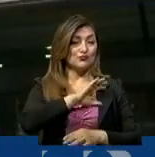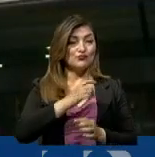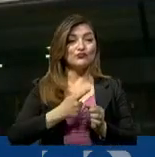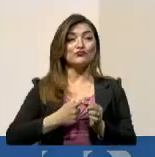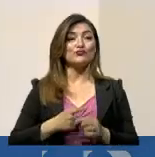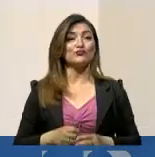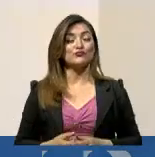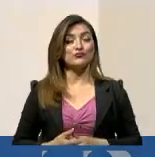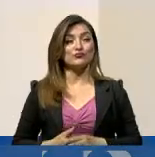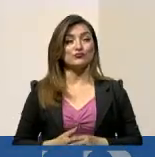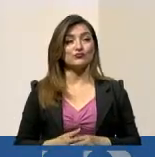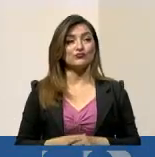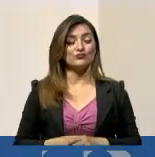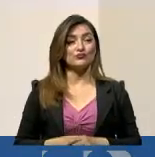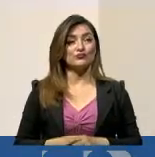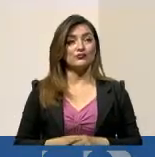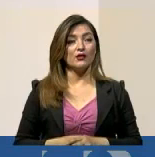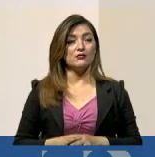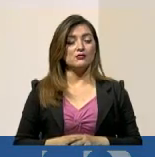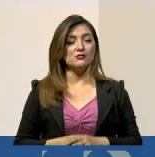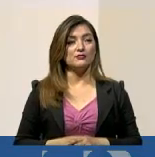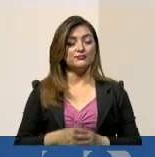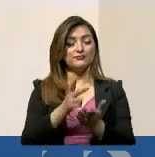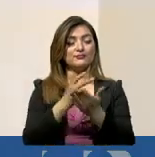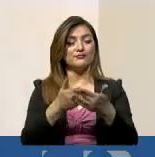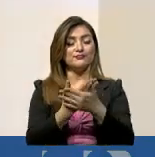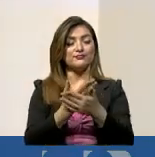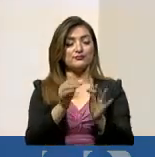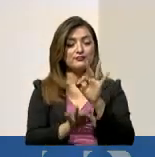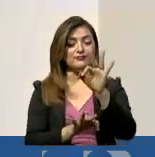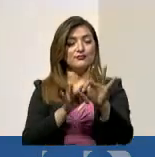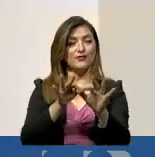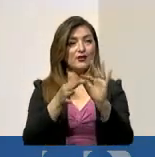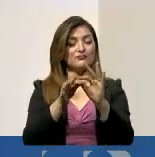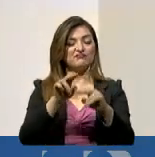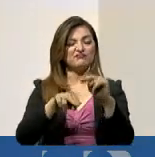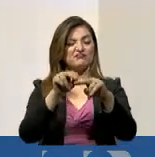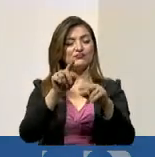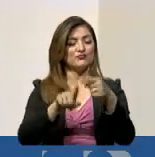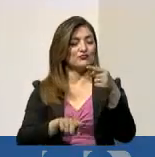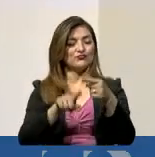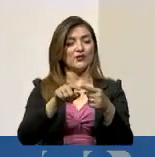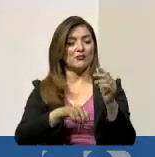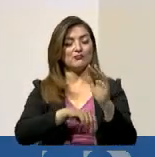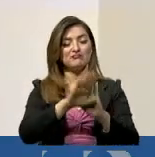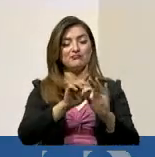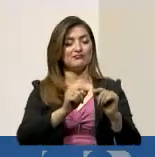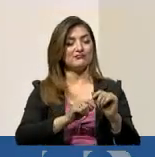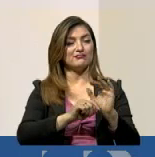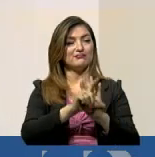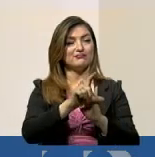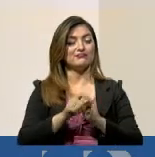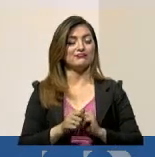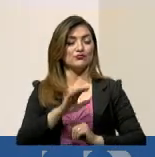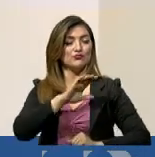Quito. Deben de ser sustituidas por unas nuevas, porque reparar esas paradas puede ser más costoso. Corresponde